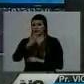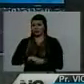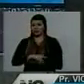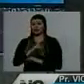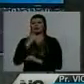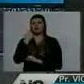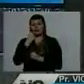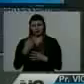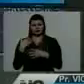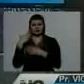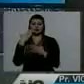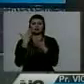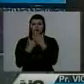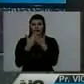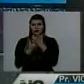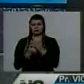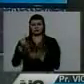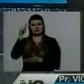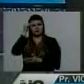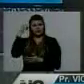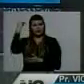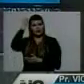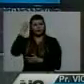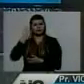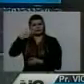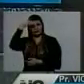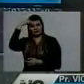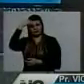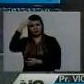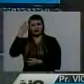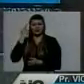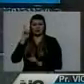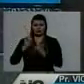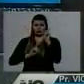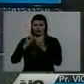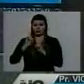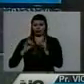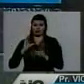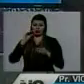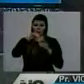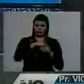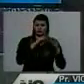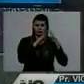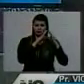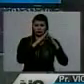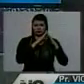Y debemos plantearnos esta pregunta. ¿Las costumbres que fomentamos en nuestros hogares